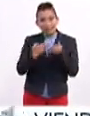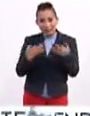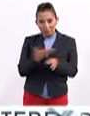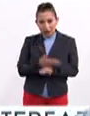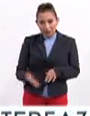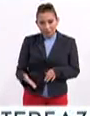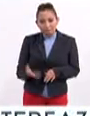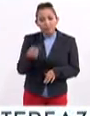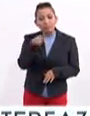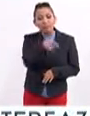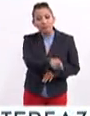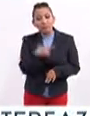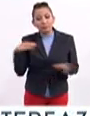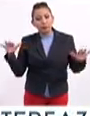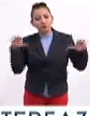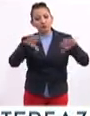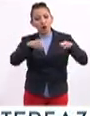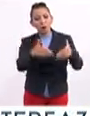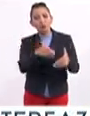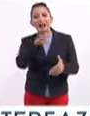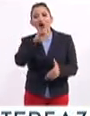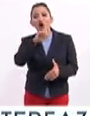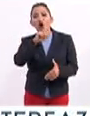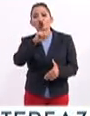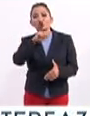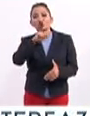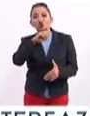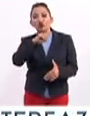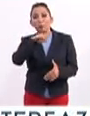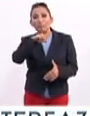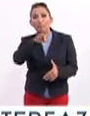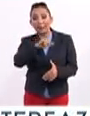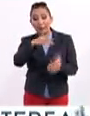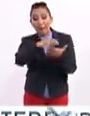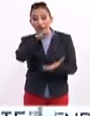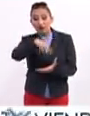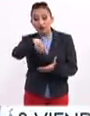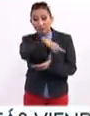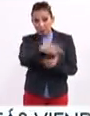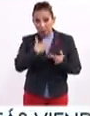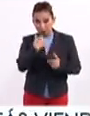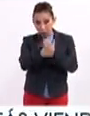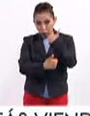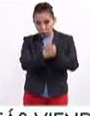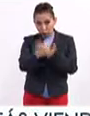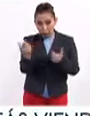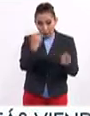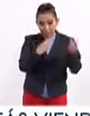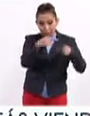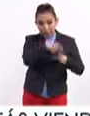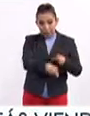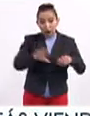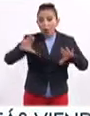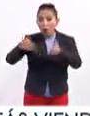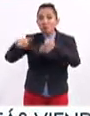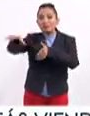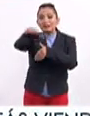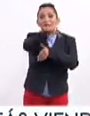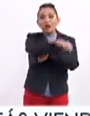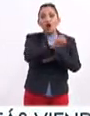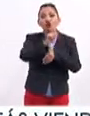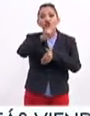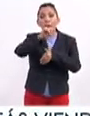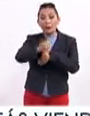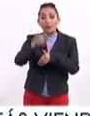Blanca. Esta es una comunidad otomí, donde la mayoría de los participantes en este concurso son de comunidades otomí,